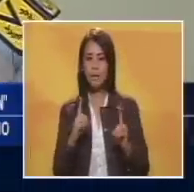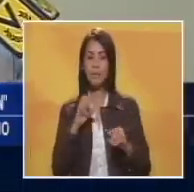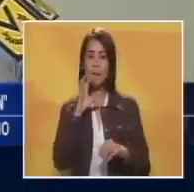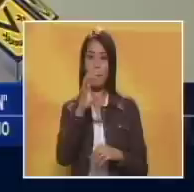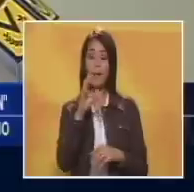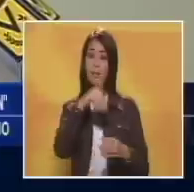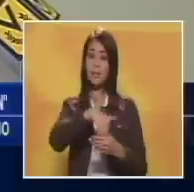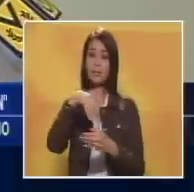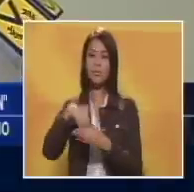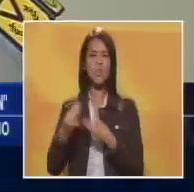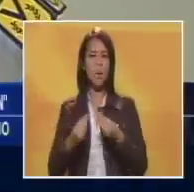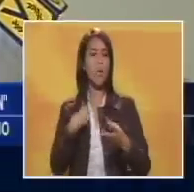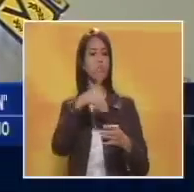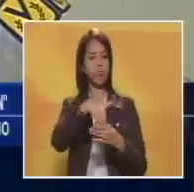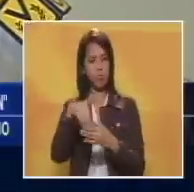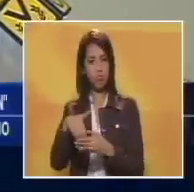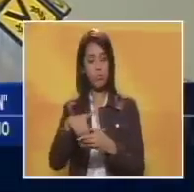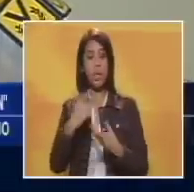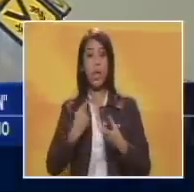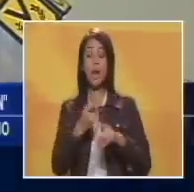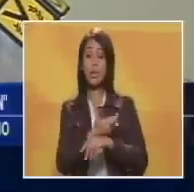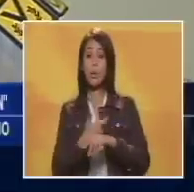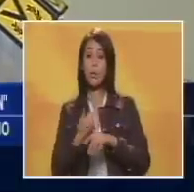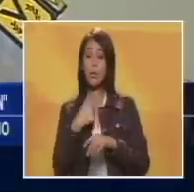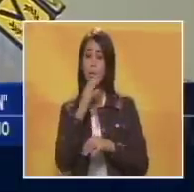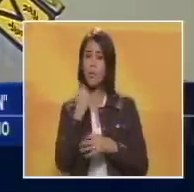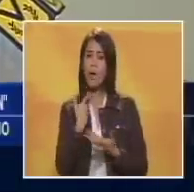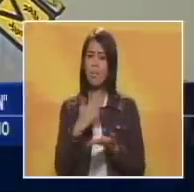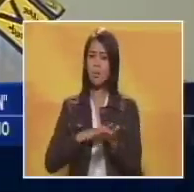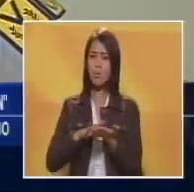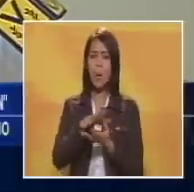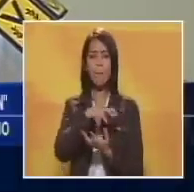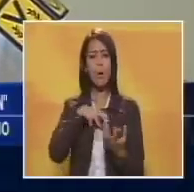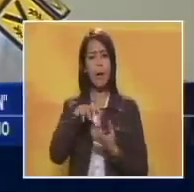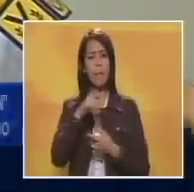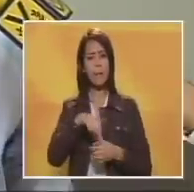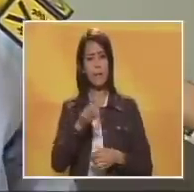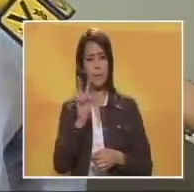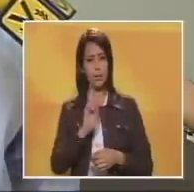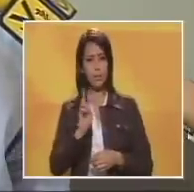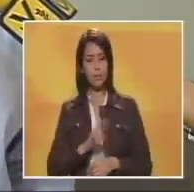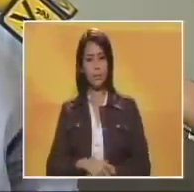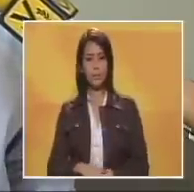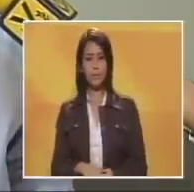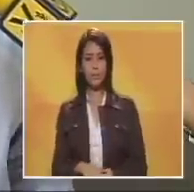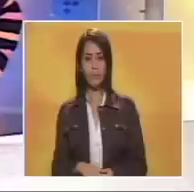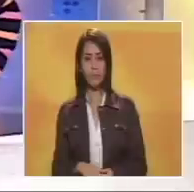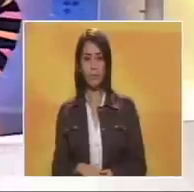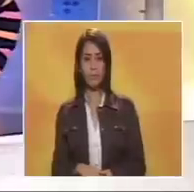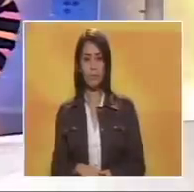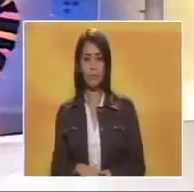del voto. A su juicio, el gobierno no tiene intención de resolver los problemas que atraviesa actualmente el país.